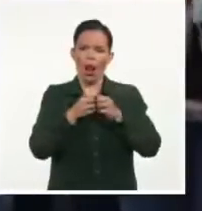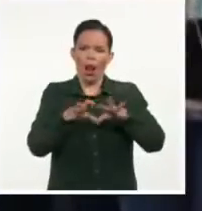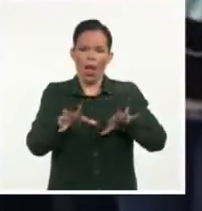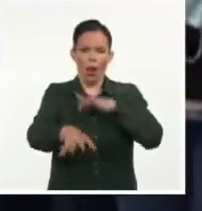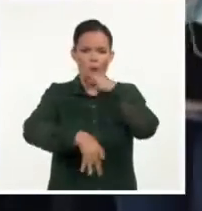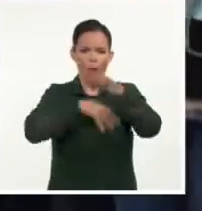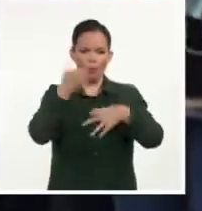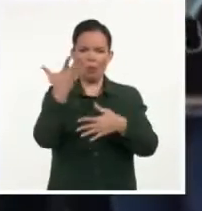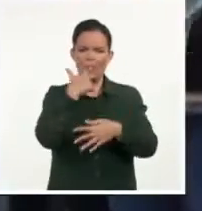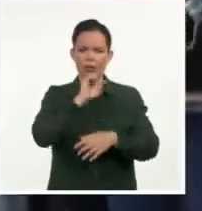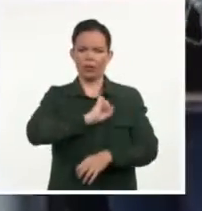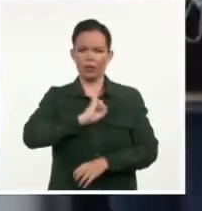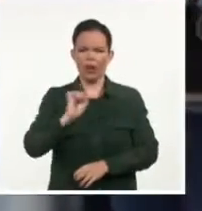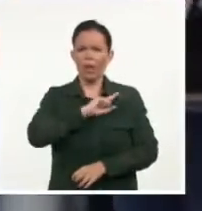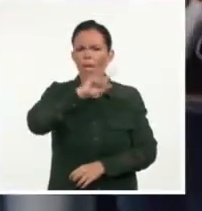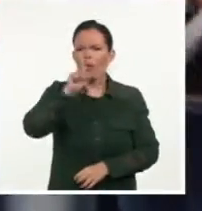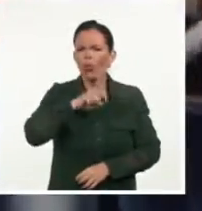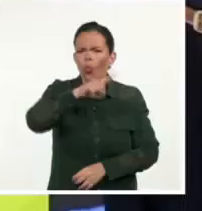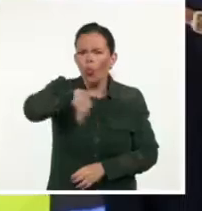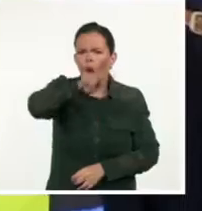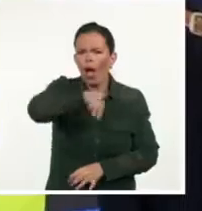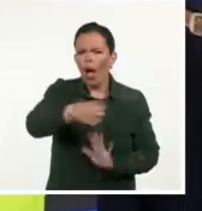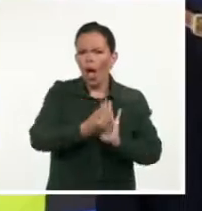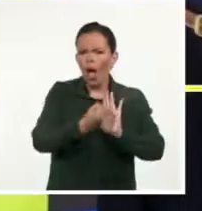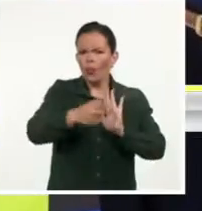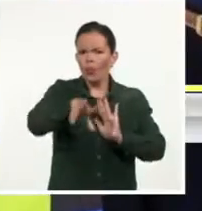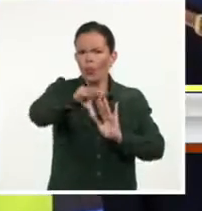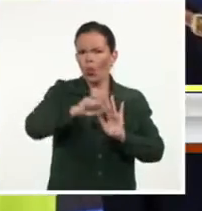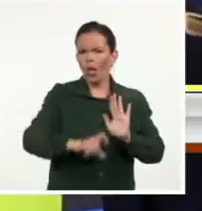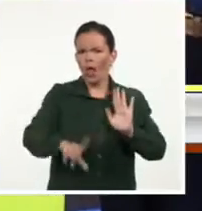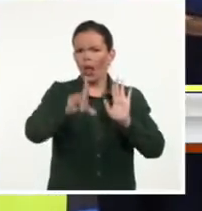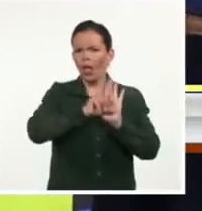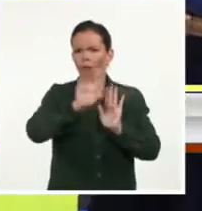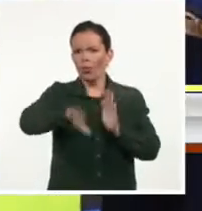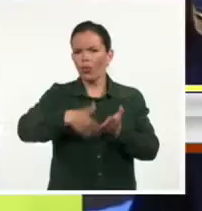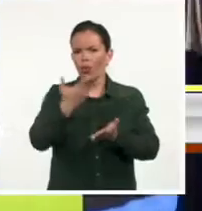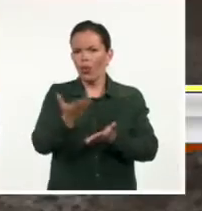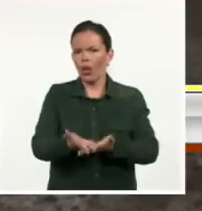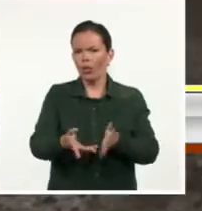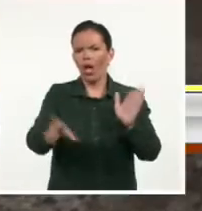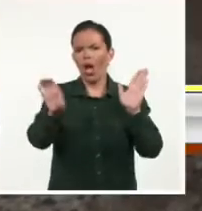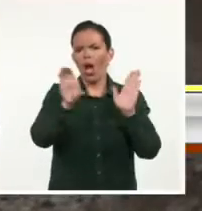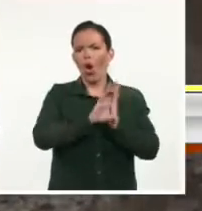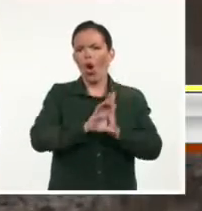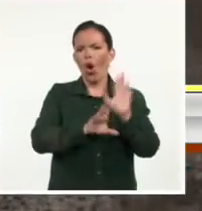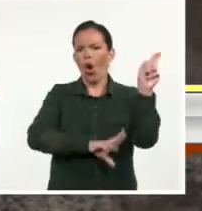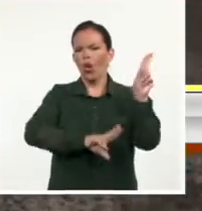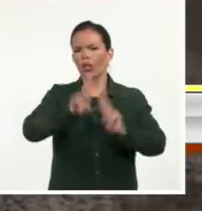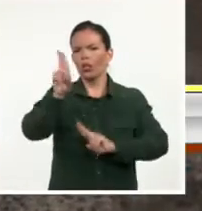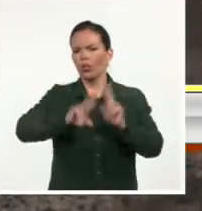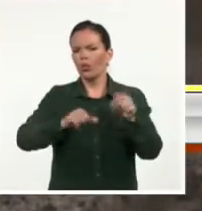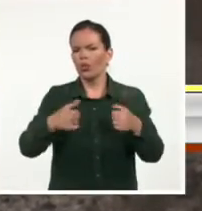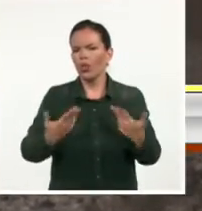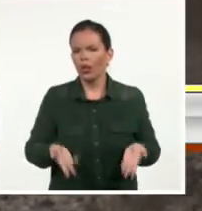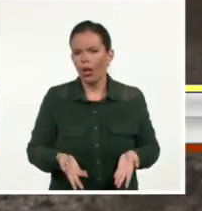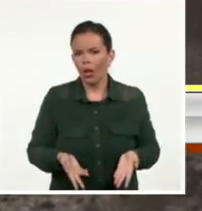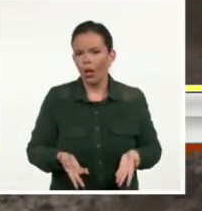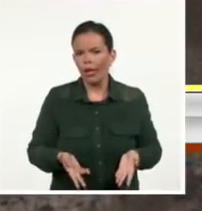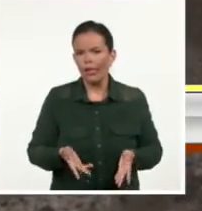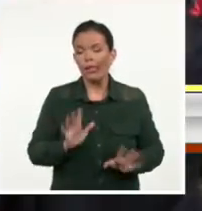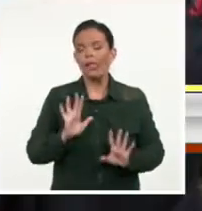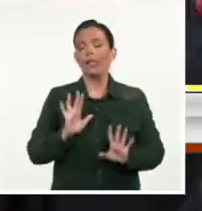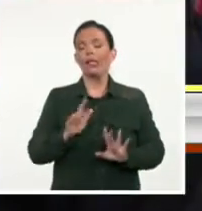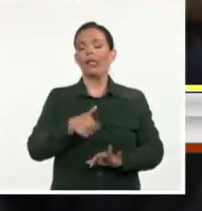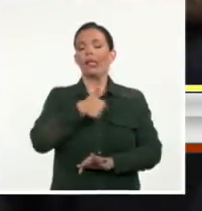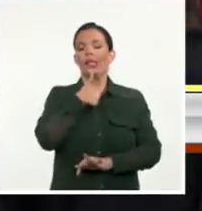¿Aprueba usted el texto de nueva constitución propuesto por la Convención Constitucional? Será la pregunta que millones de chilenos